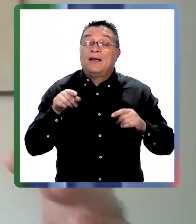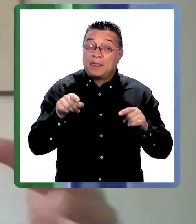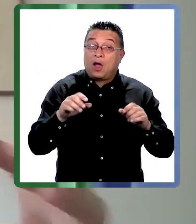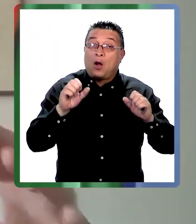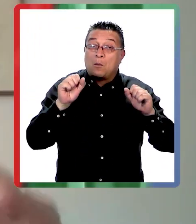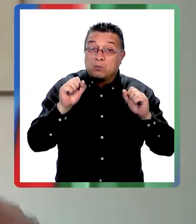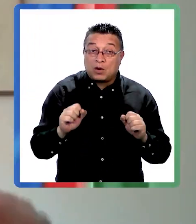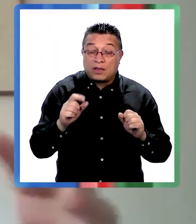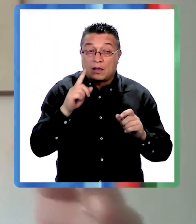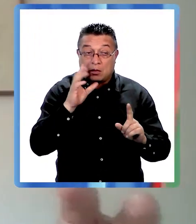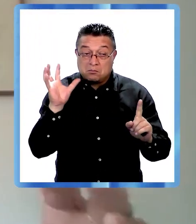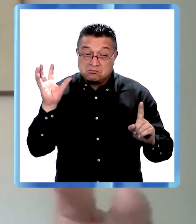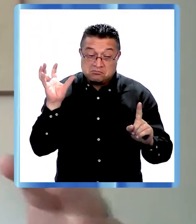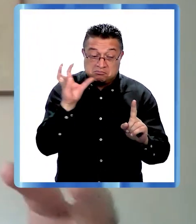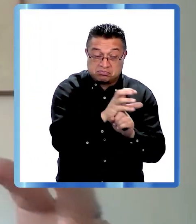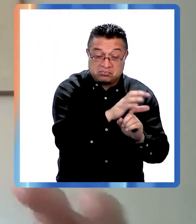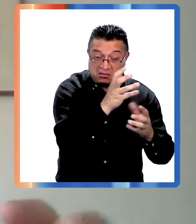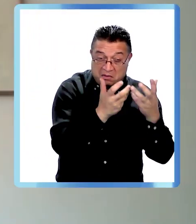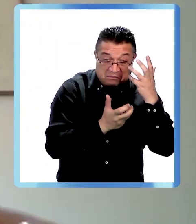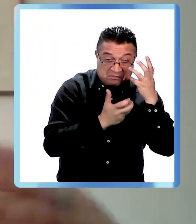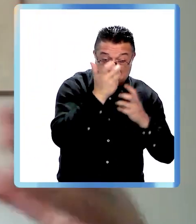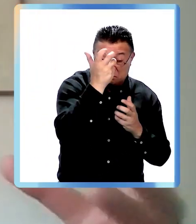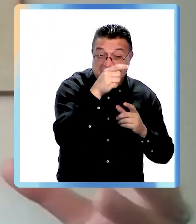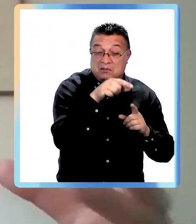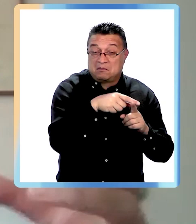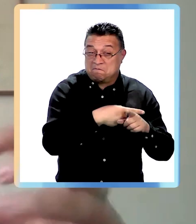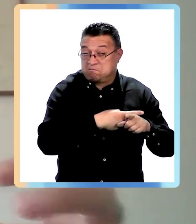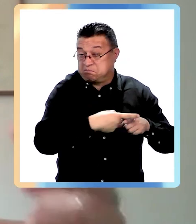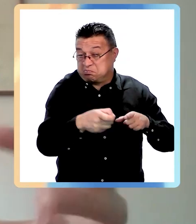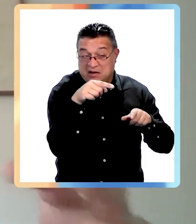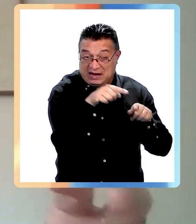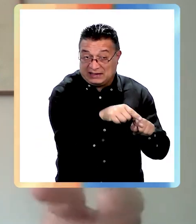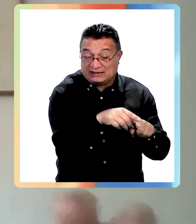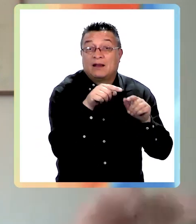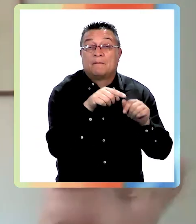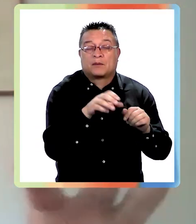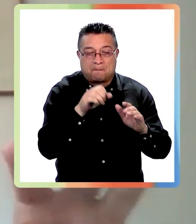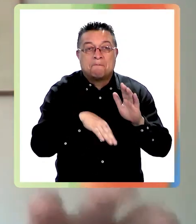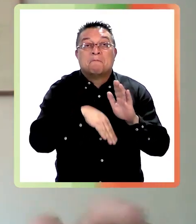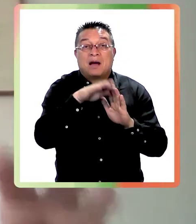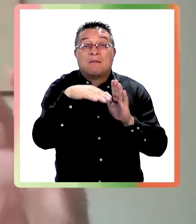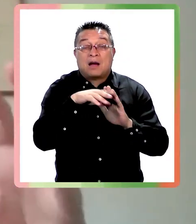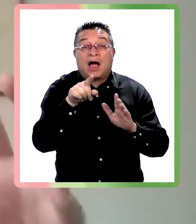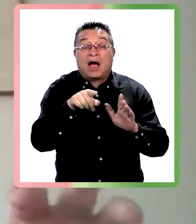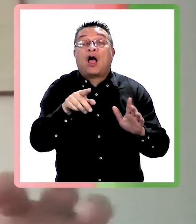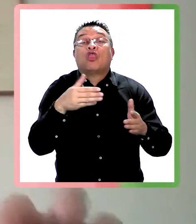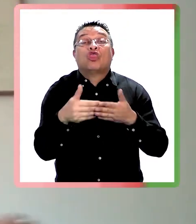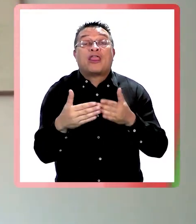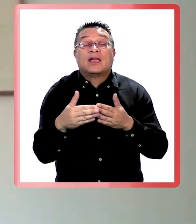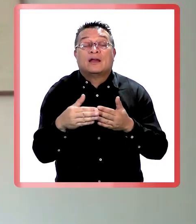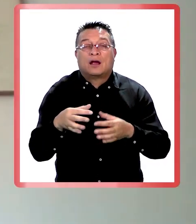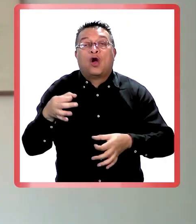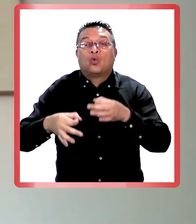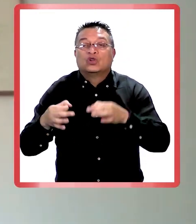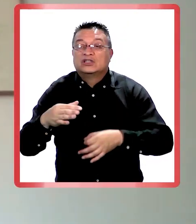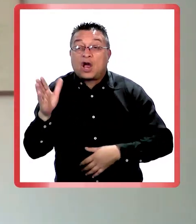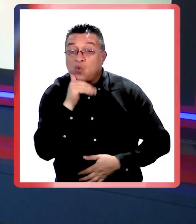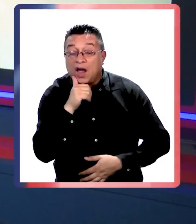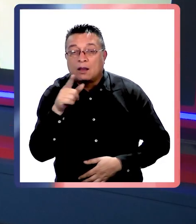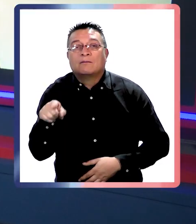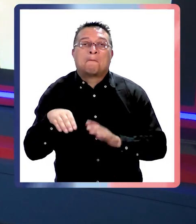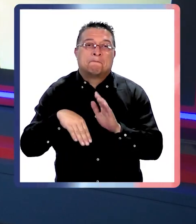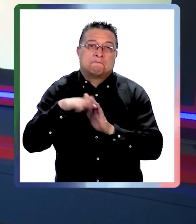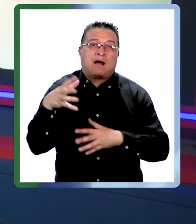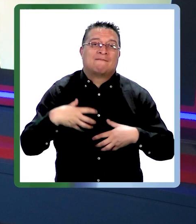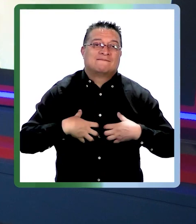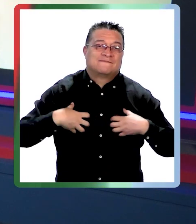la probabilidad de que se produzcan esos linchamientos es mayor en aquellos territorios donde el acceso a la justicia es menor.